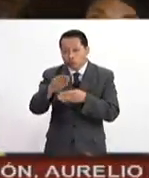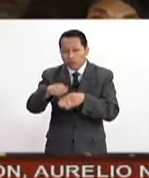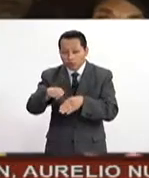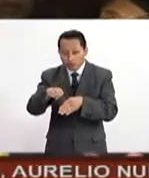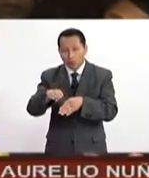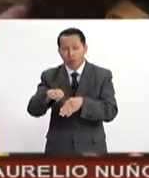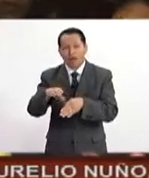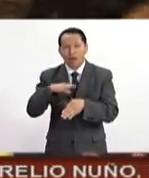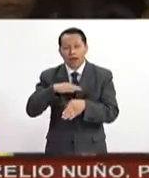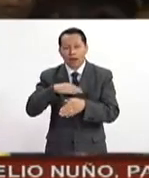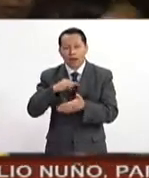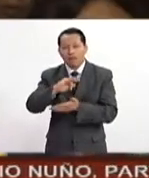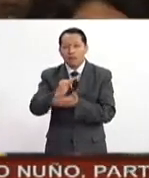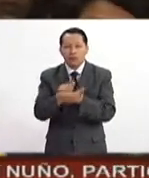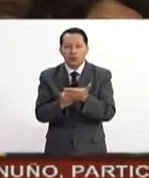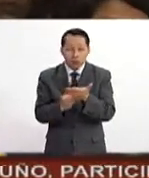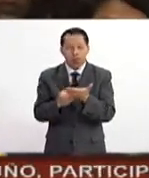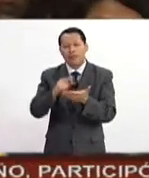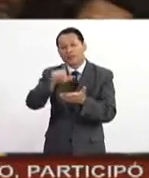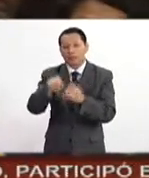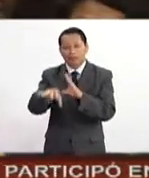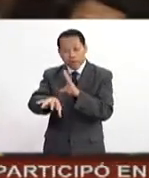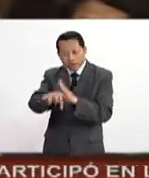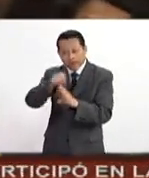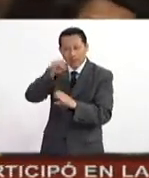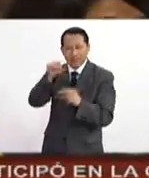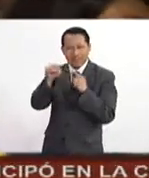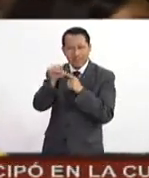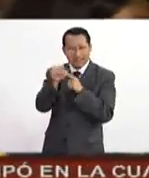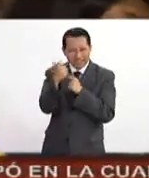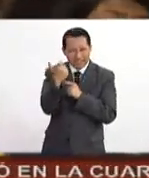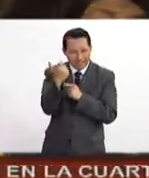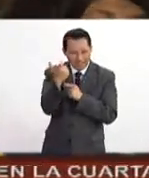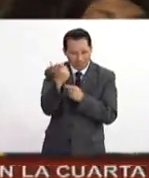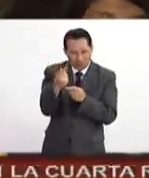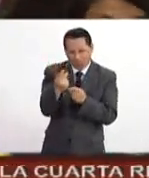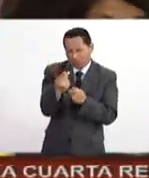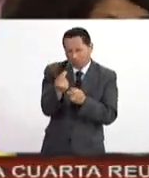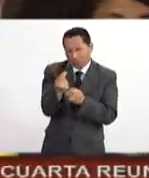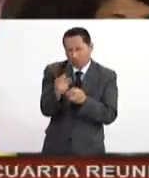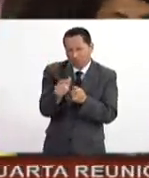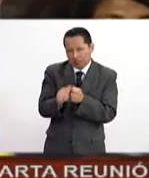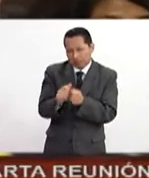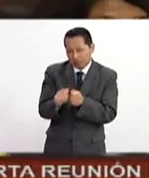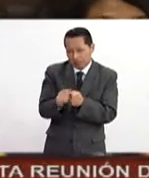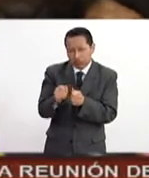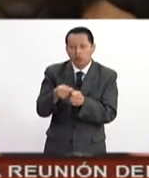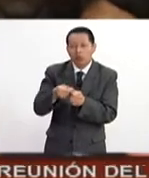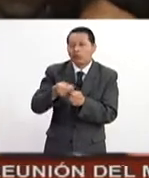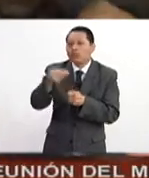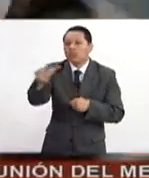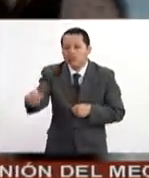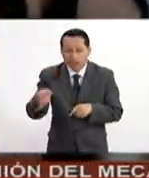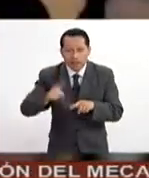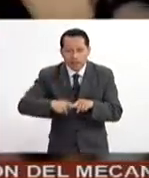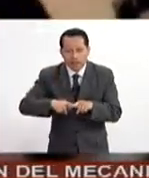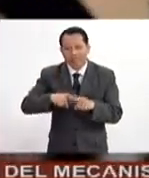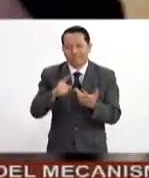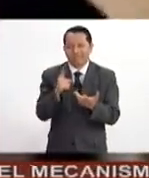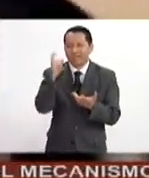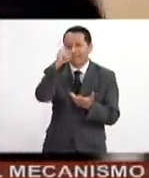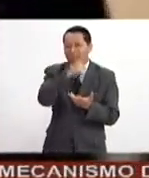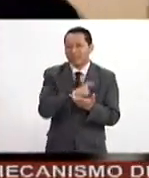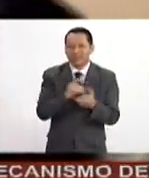efectivo, ¿a quién se le da ese efectivo? Dificilísimo. Solo la Unidad de Información de Inteligencia Financiera pudiera